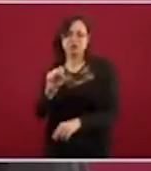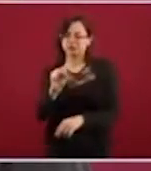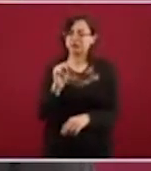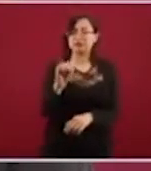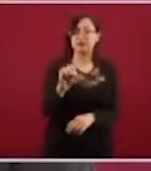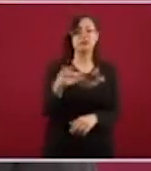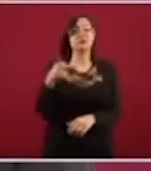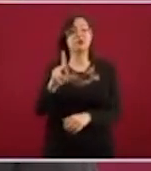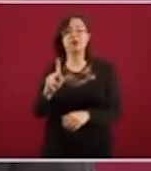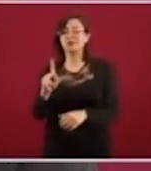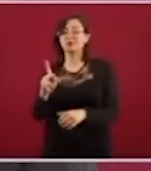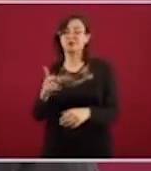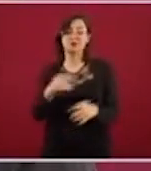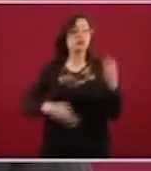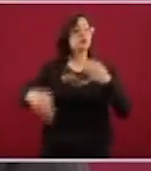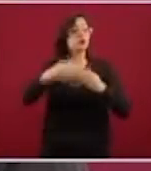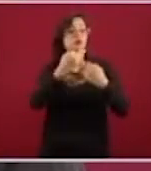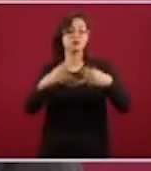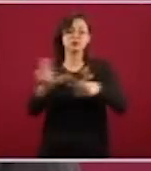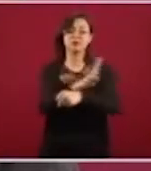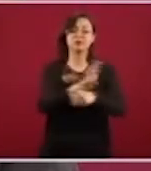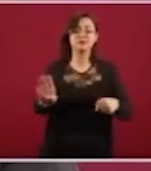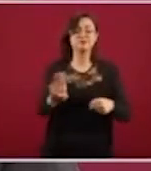el bien de todos primero los pobres